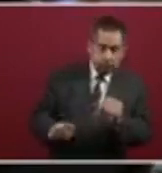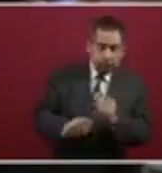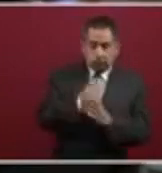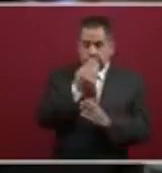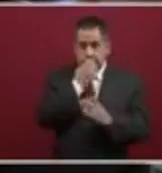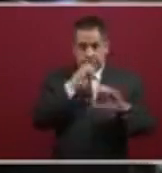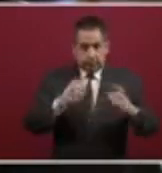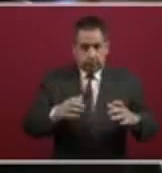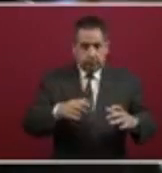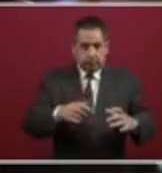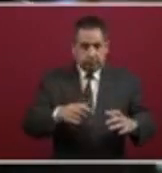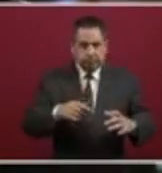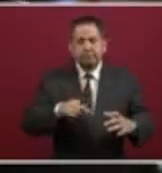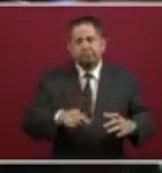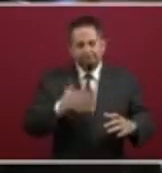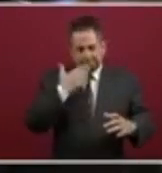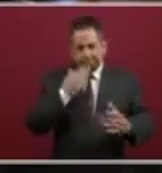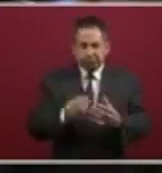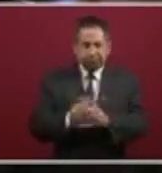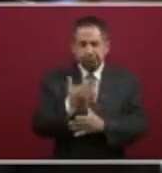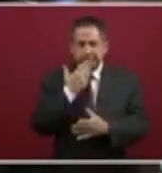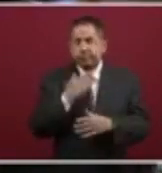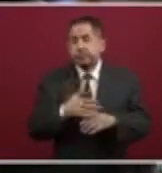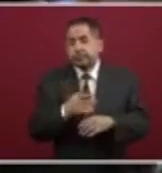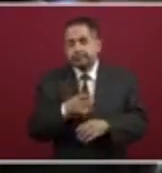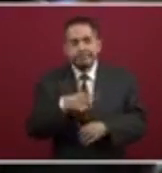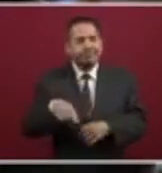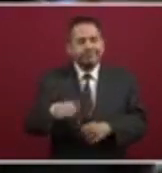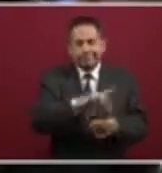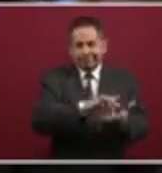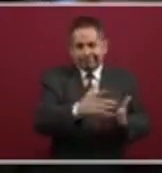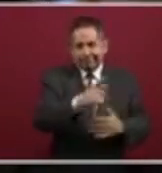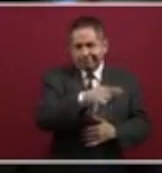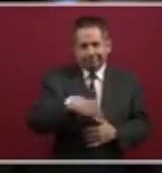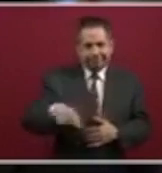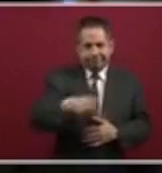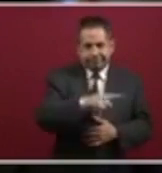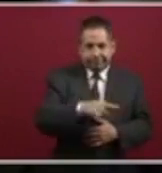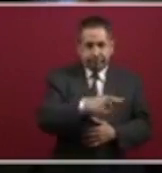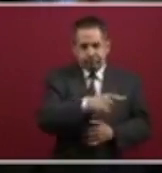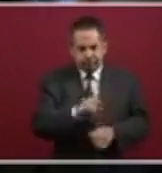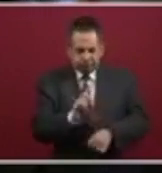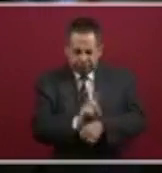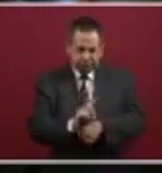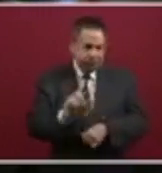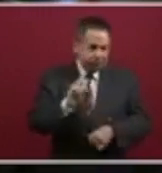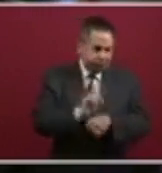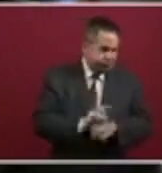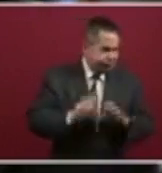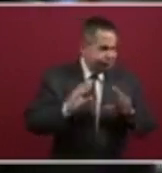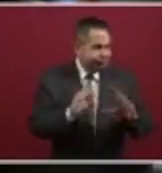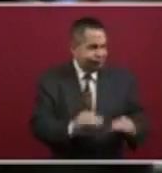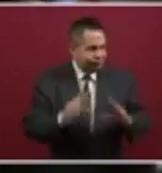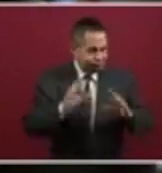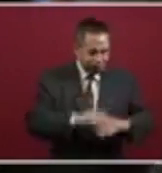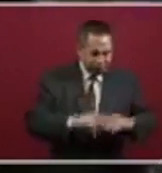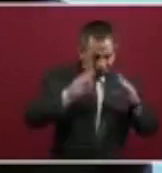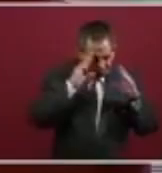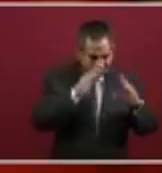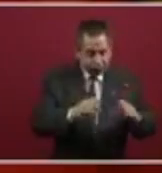a ustedes, quienes con su labor en el aula, día con día, engrandecen a México al dotarlo de